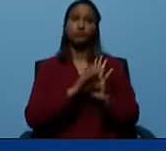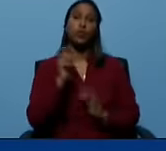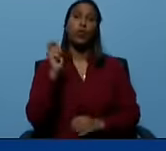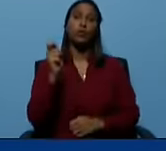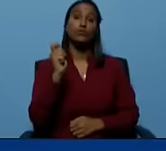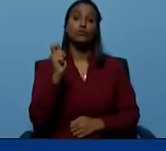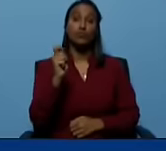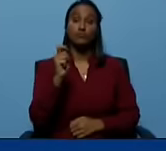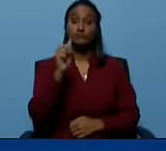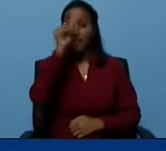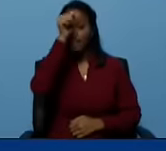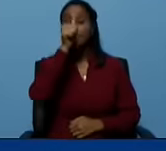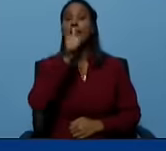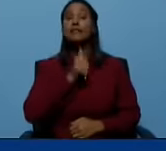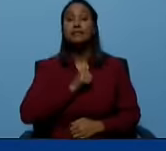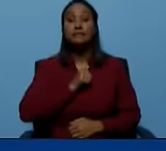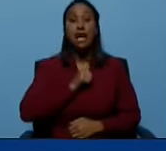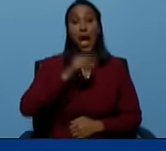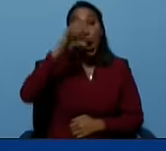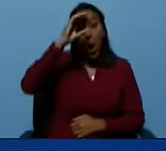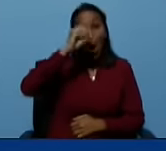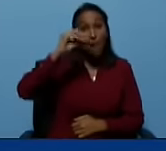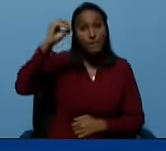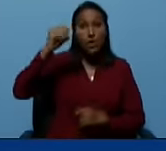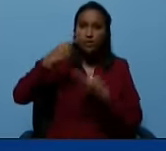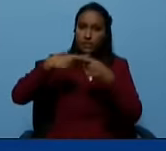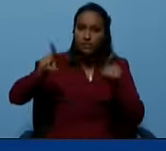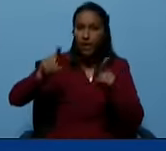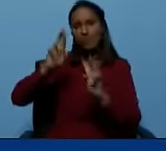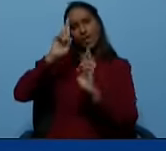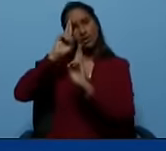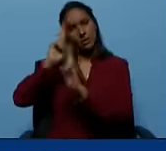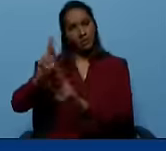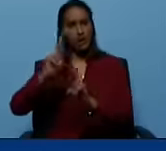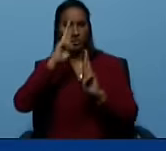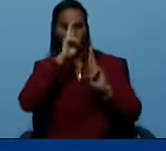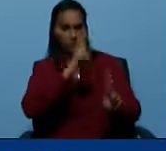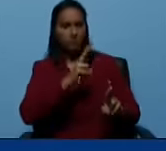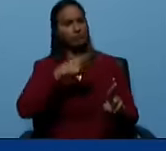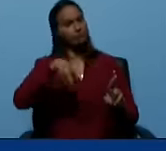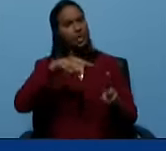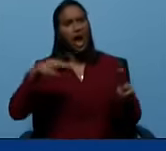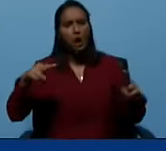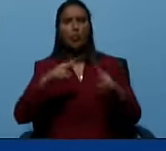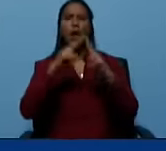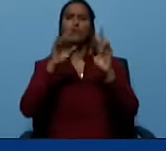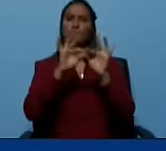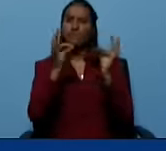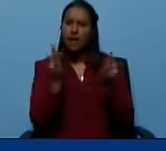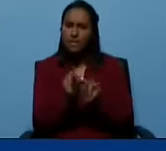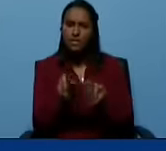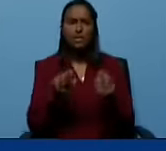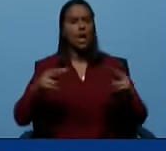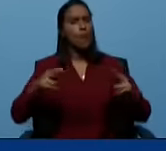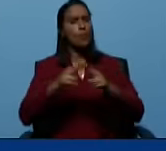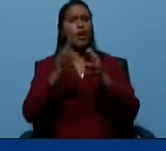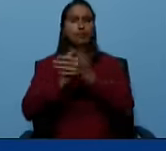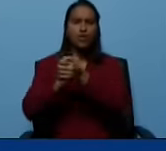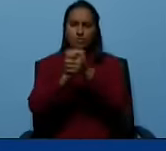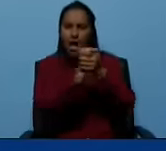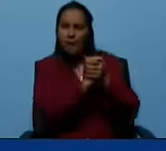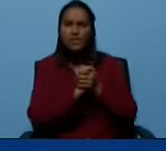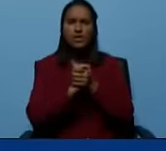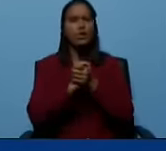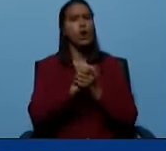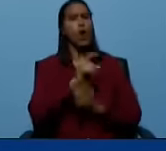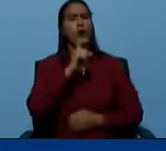tolerancia al que opine diferente, reencuentro familiar, reencuentro entre amistades, curarse del odio